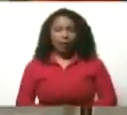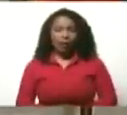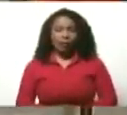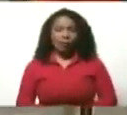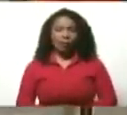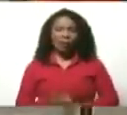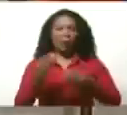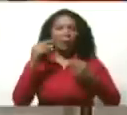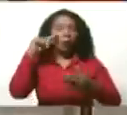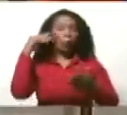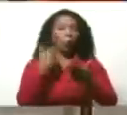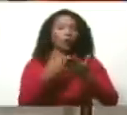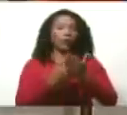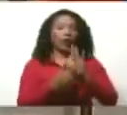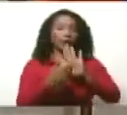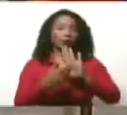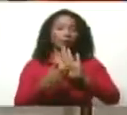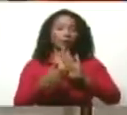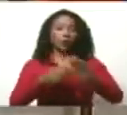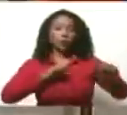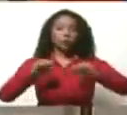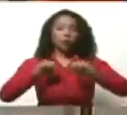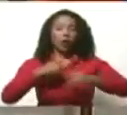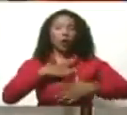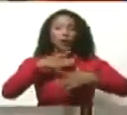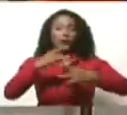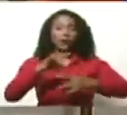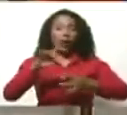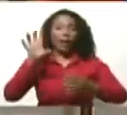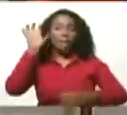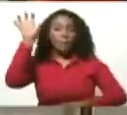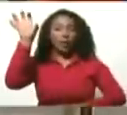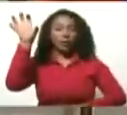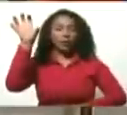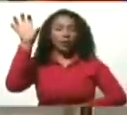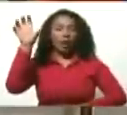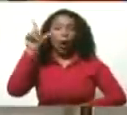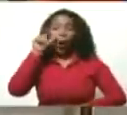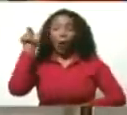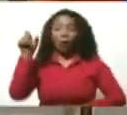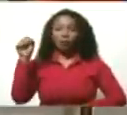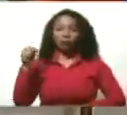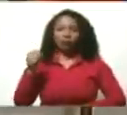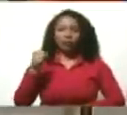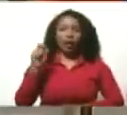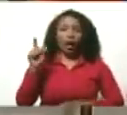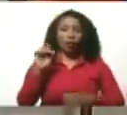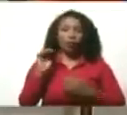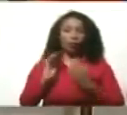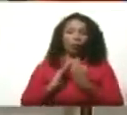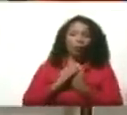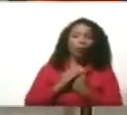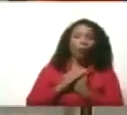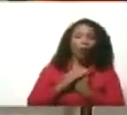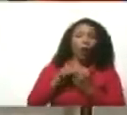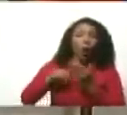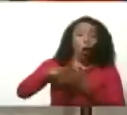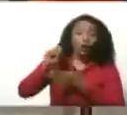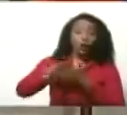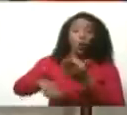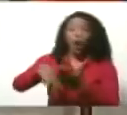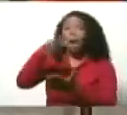Para justificar esta lesiva acción a los intereses de la nación, Ramírez se escudaba en que eran contratos